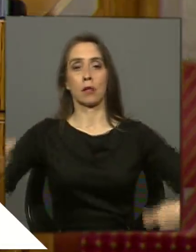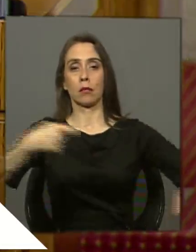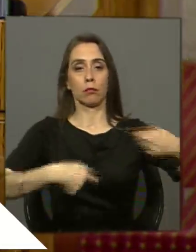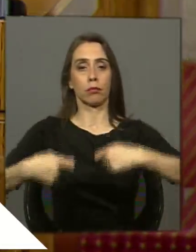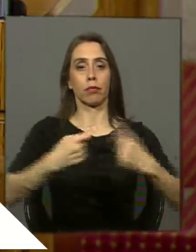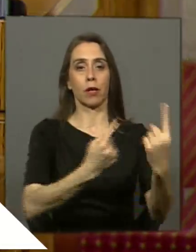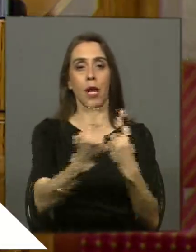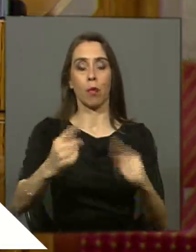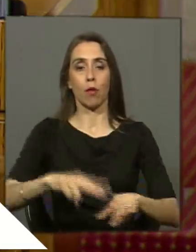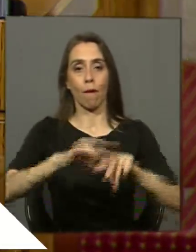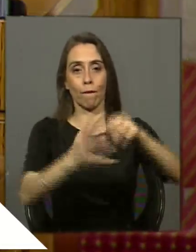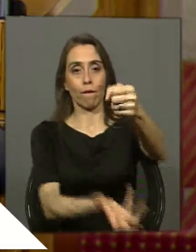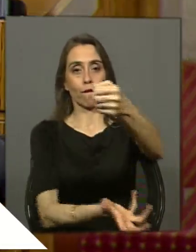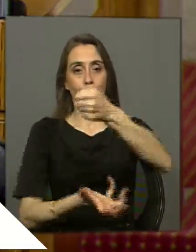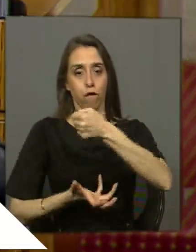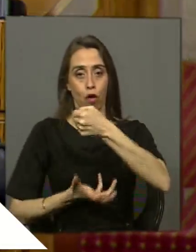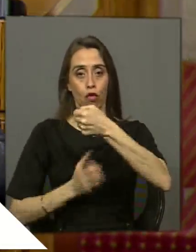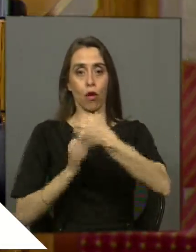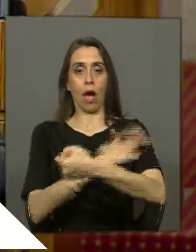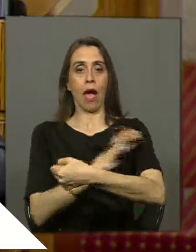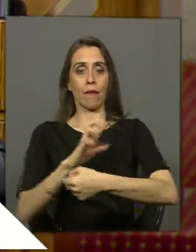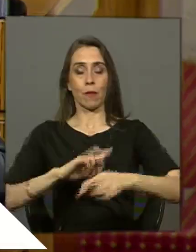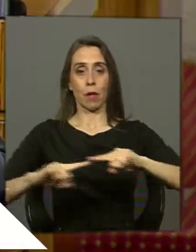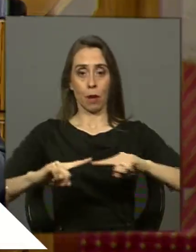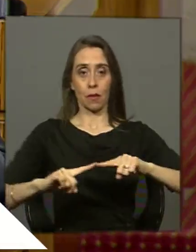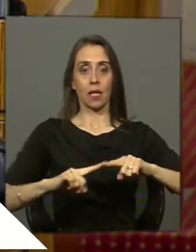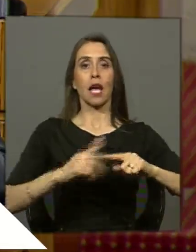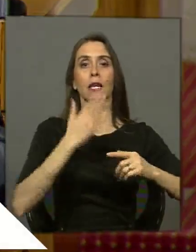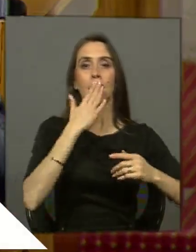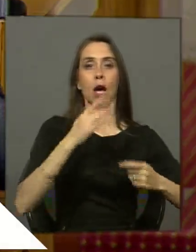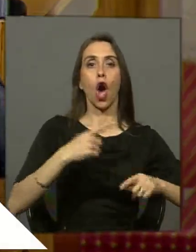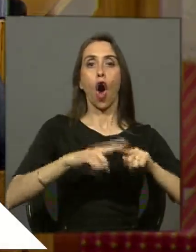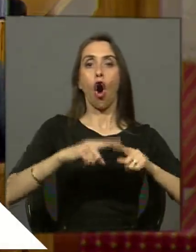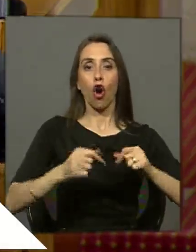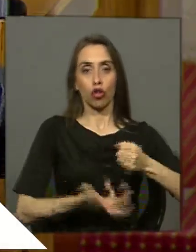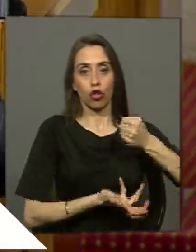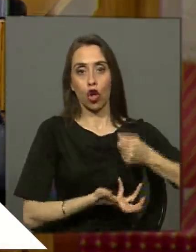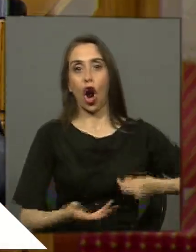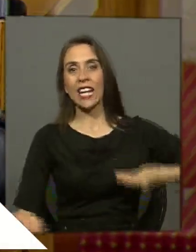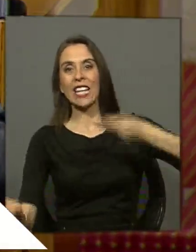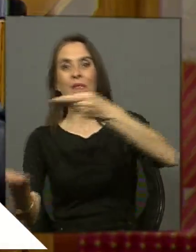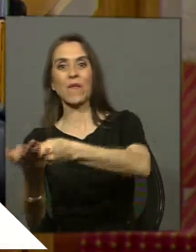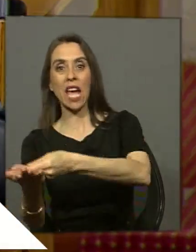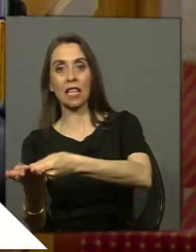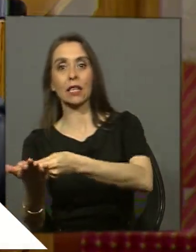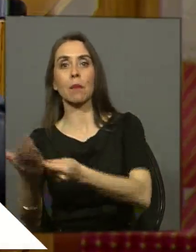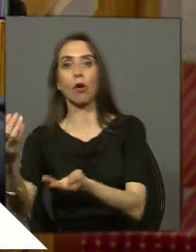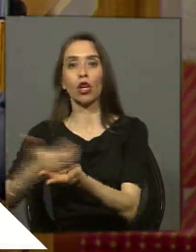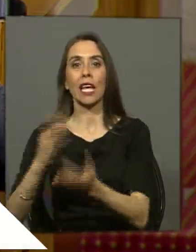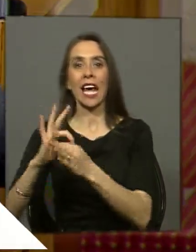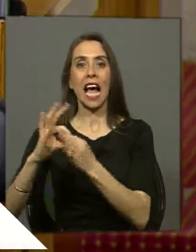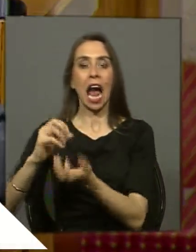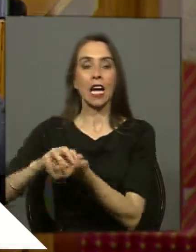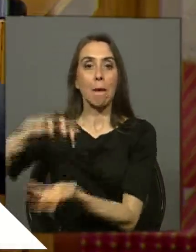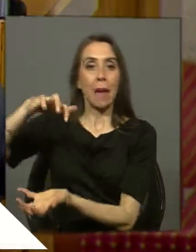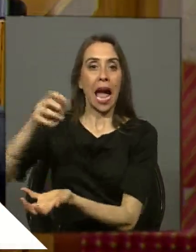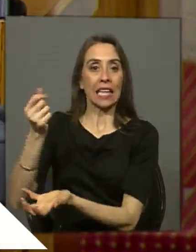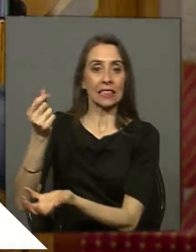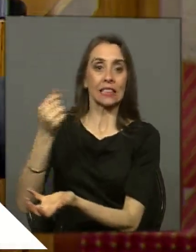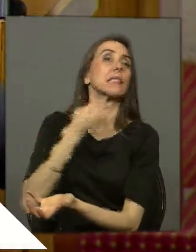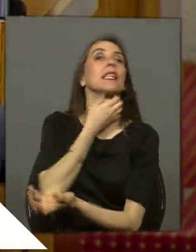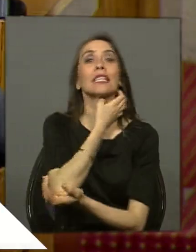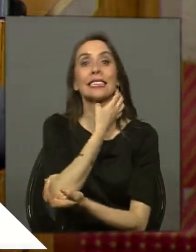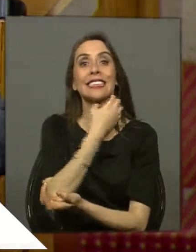se llaman que tienen mejor retorno financiero y al tener mejor retorno financiero permiten